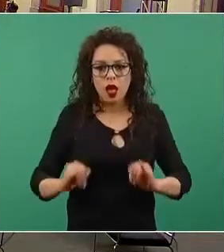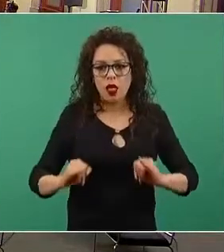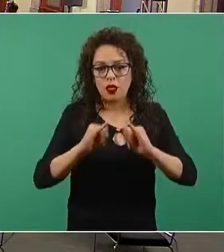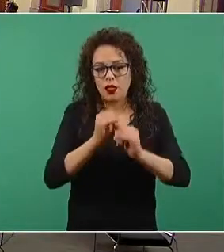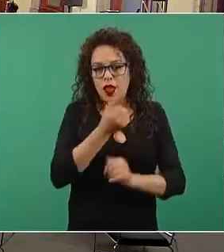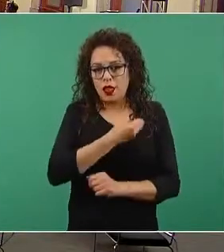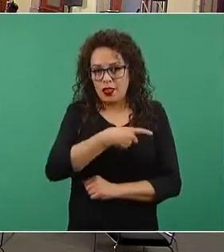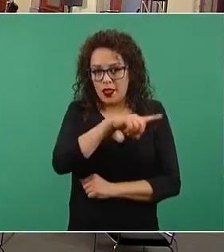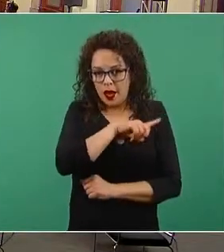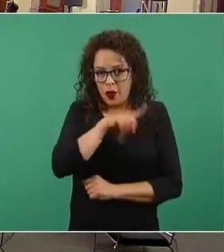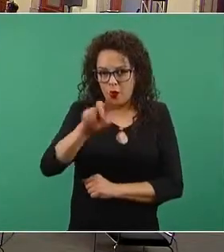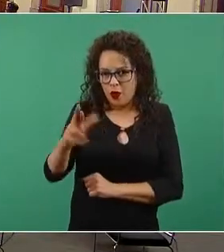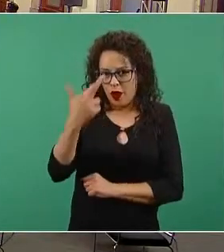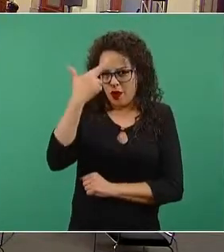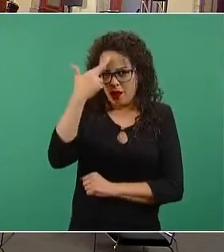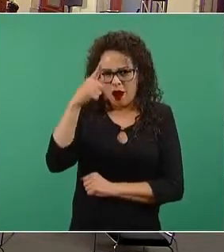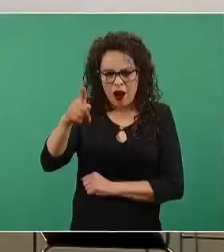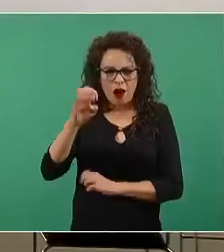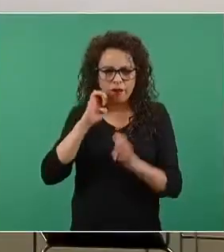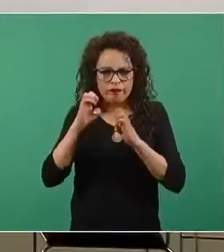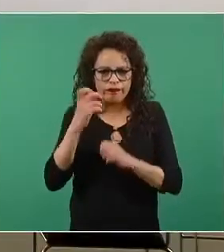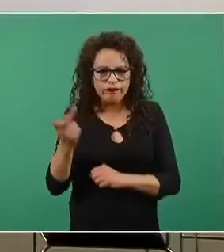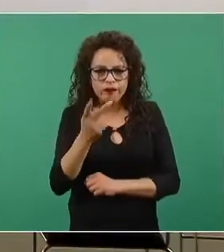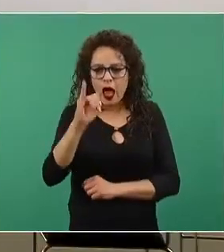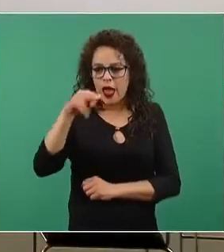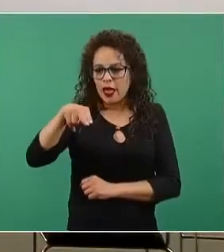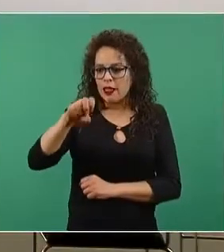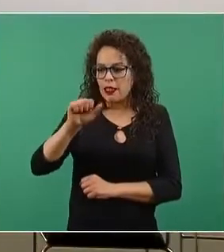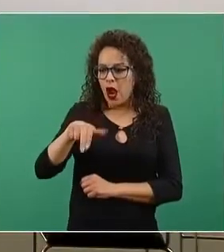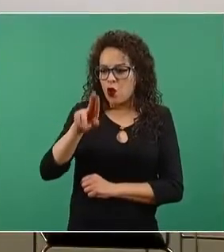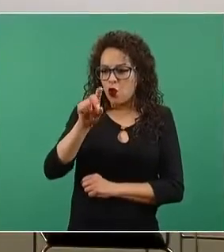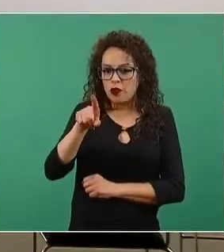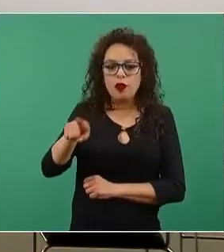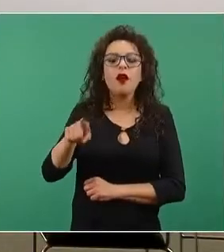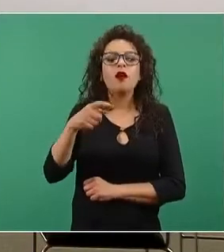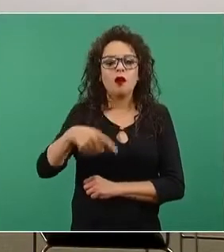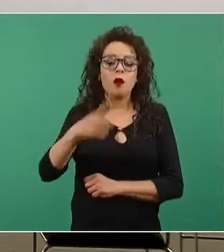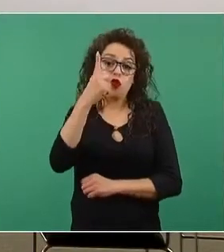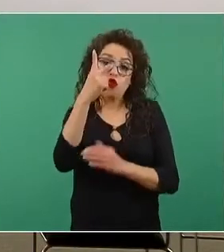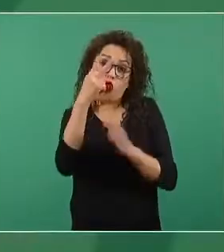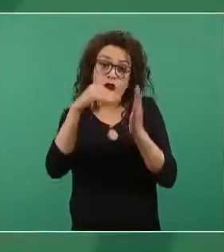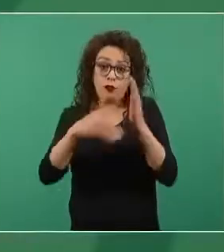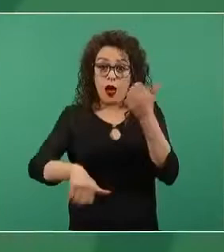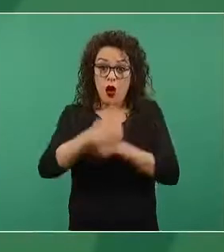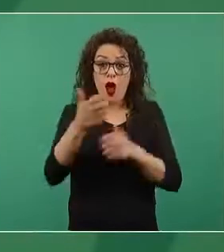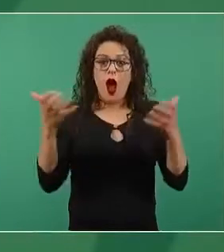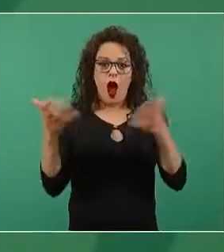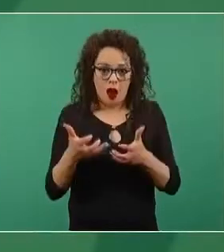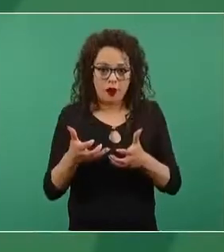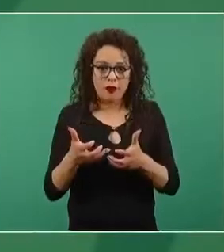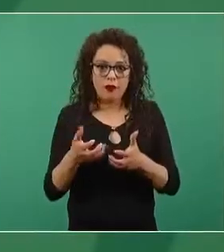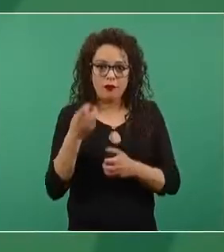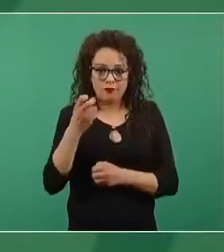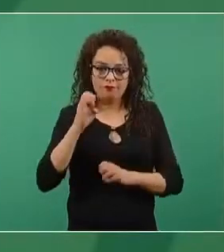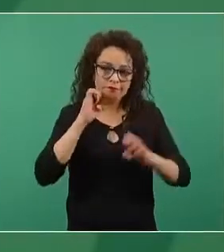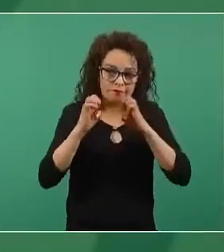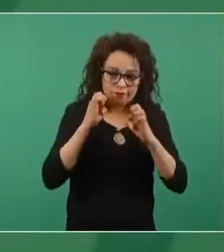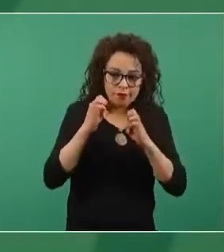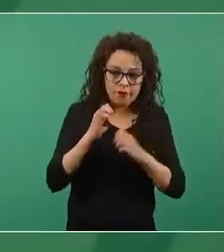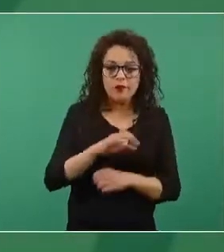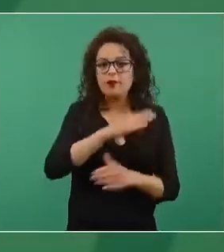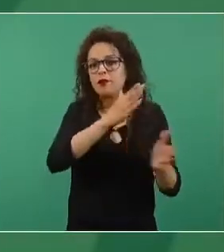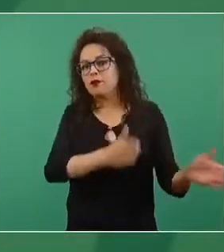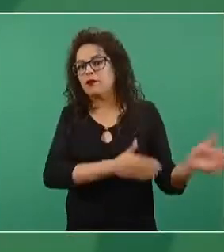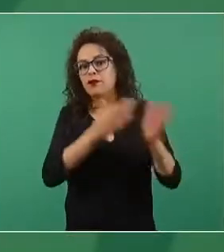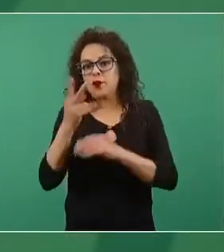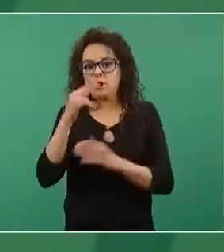hay una encuesta que se denomina ENSANUD, se realizó en 2012, se realizó en 2018, y justo los resultados de estas encuestas